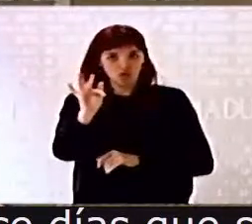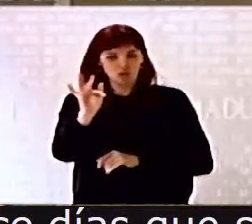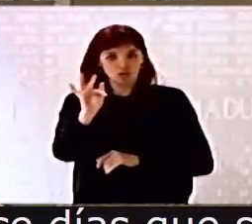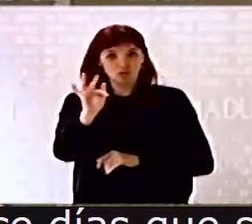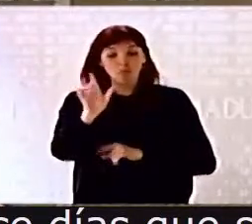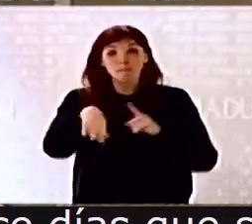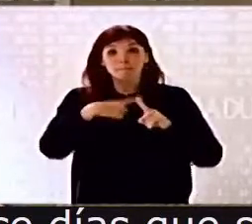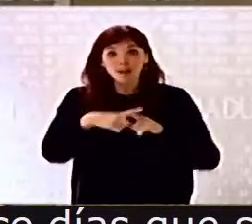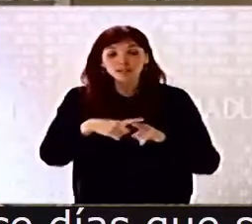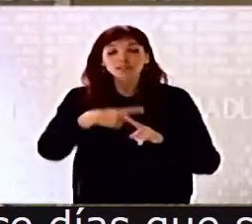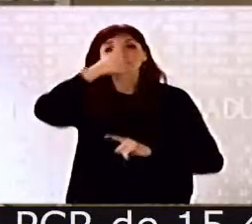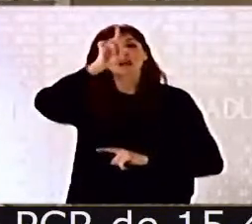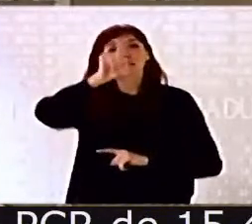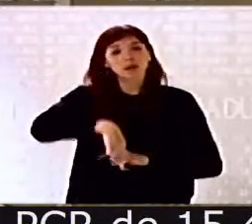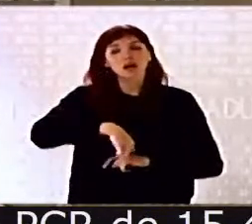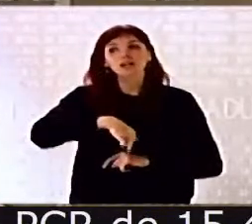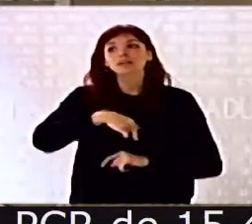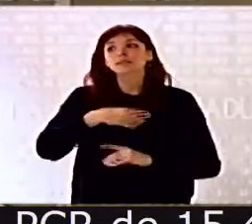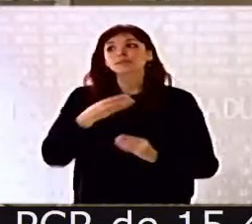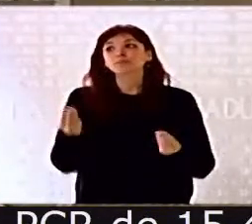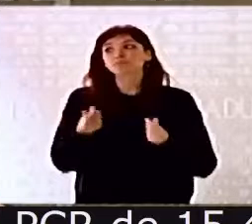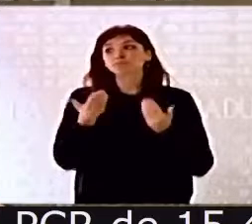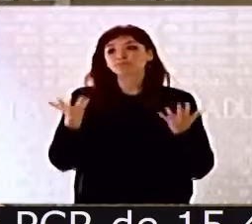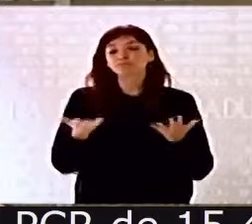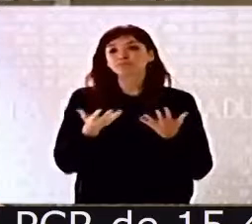y con un